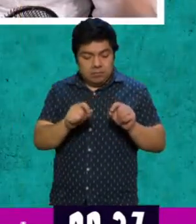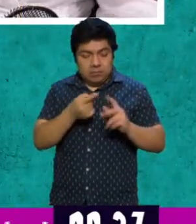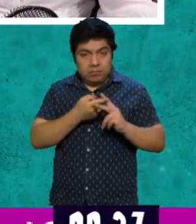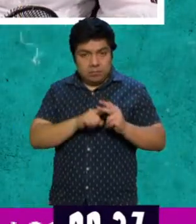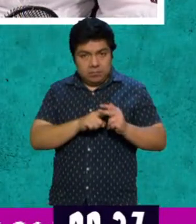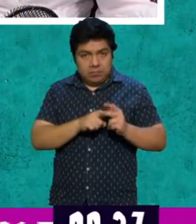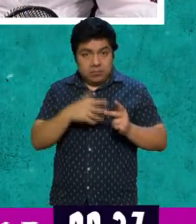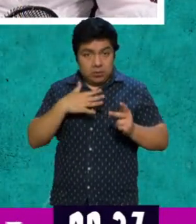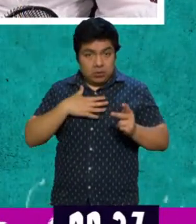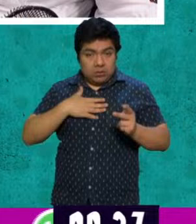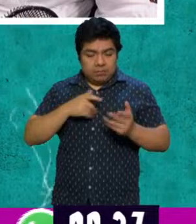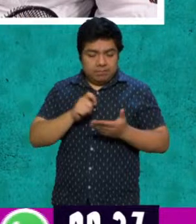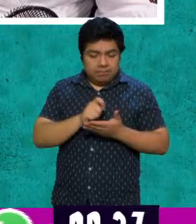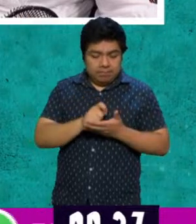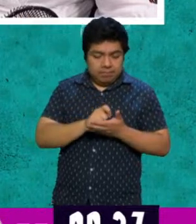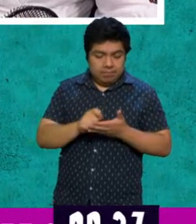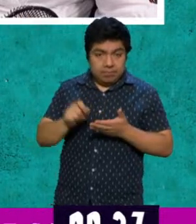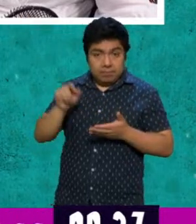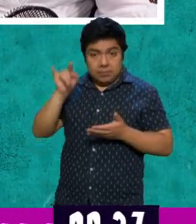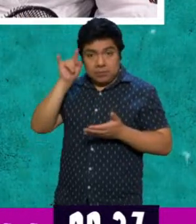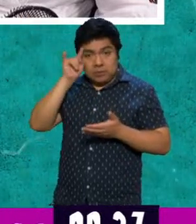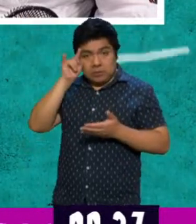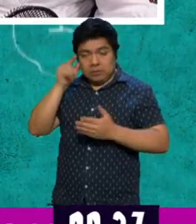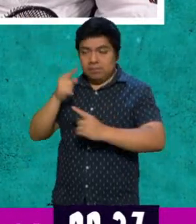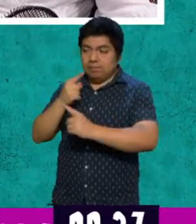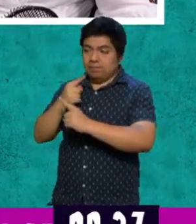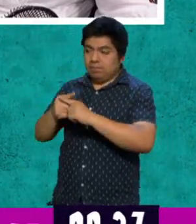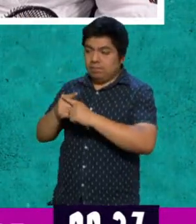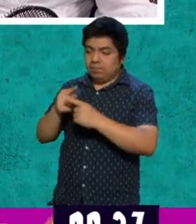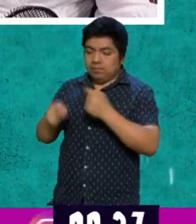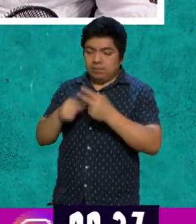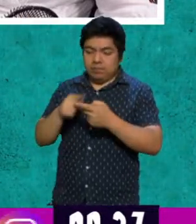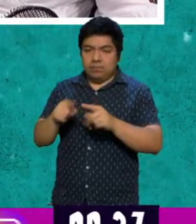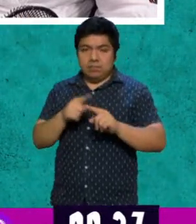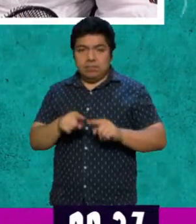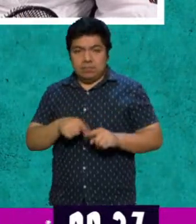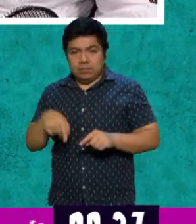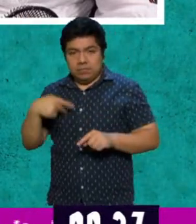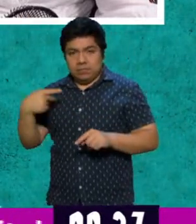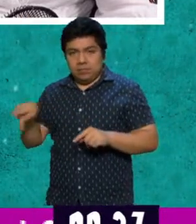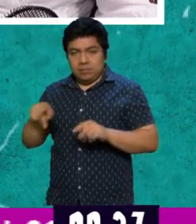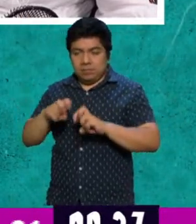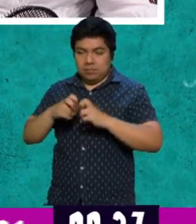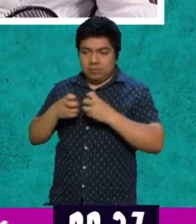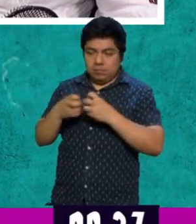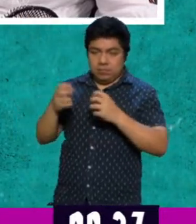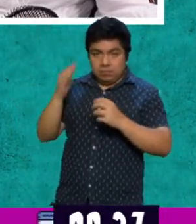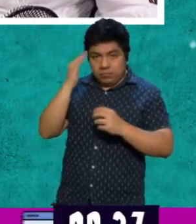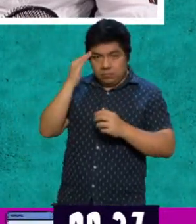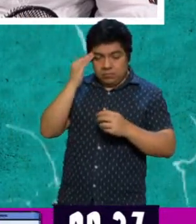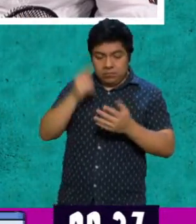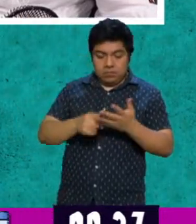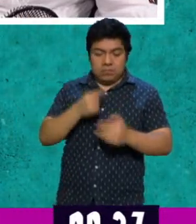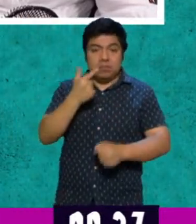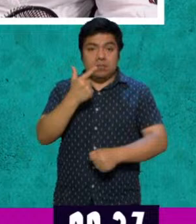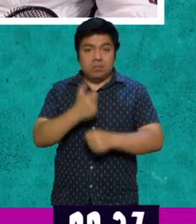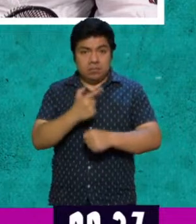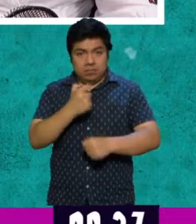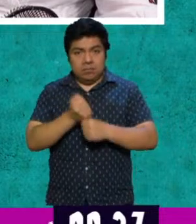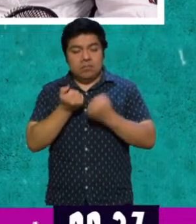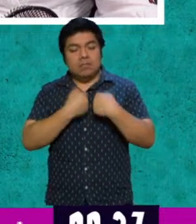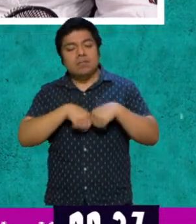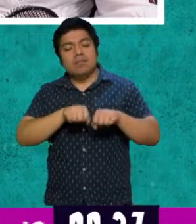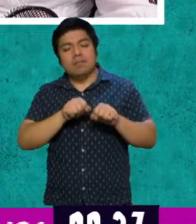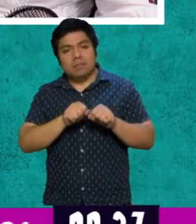que escribo es contra el demonio y los ardides de sus ministros. Y el séptimo, nuestra